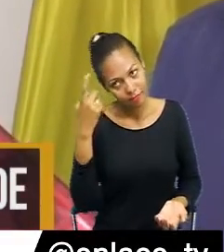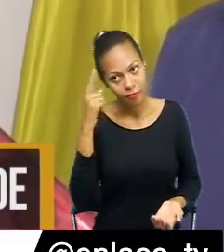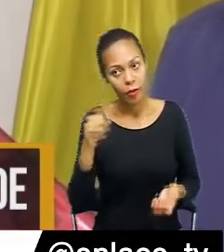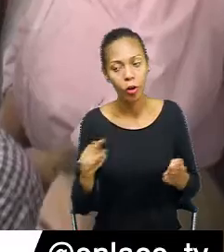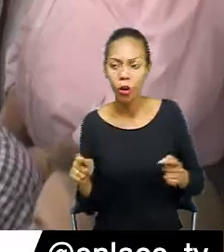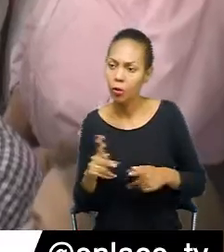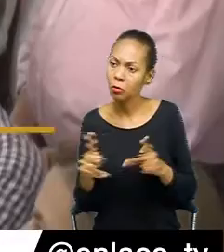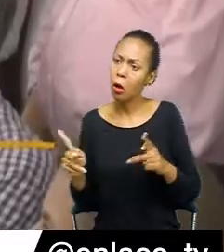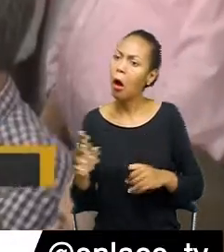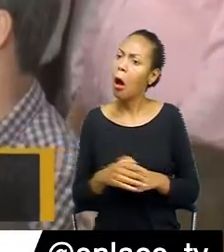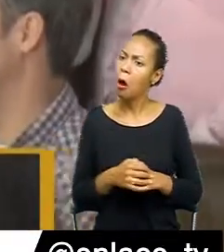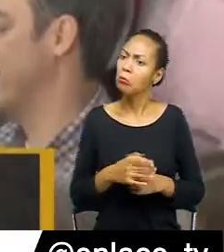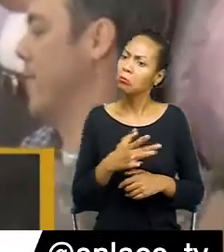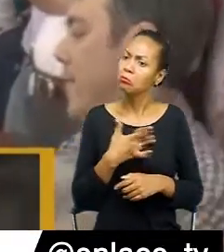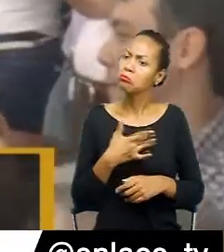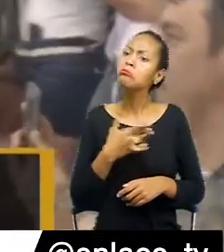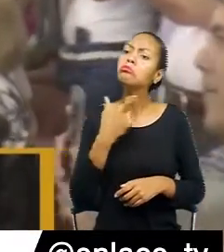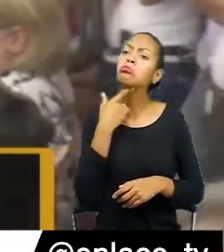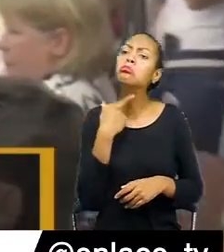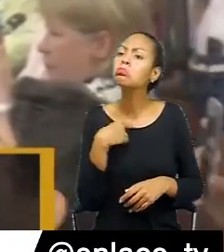ellos satisfechos.